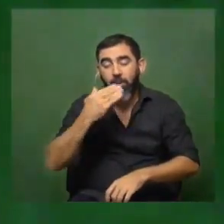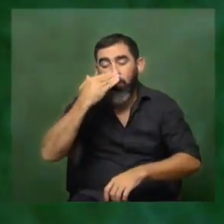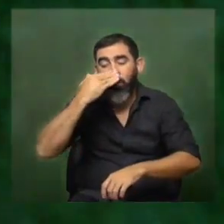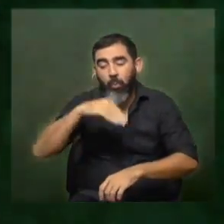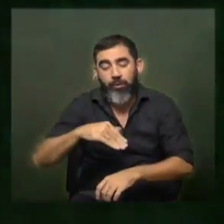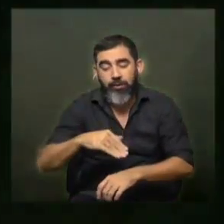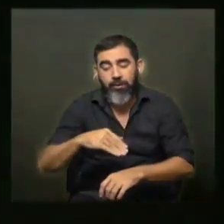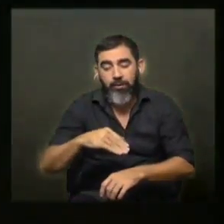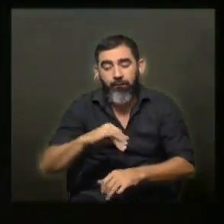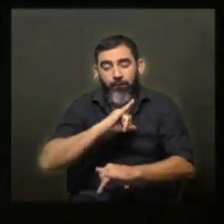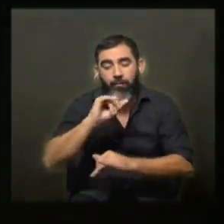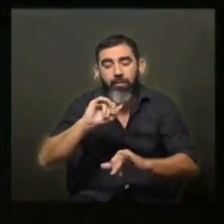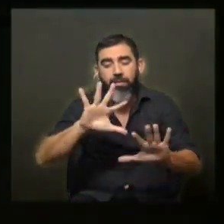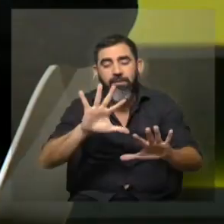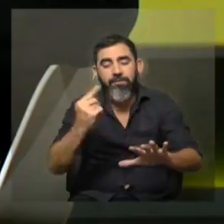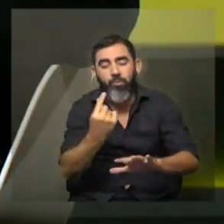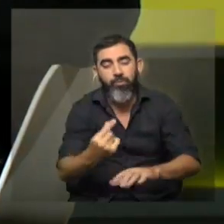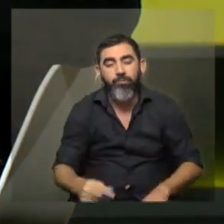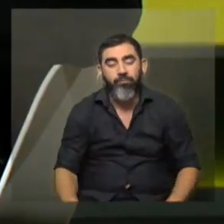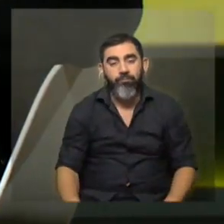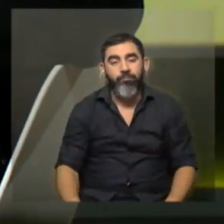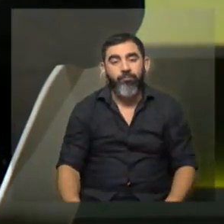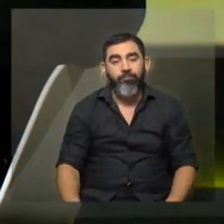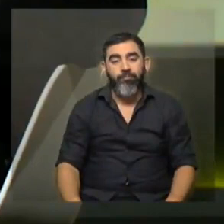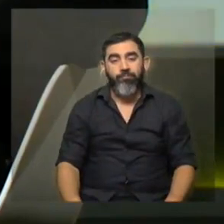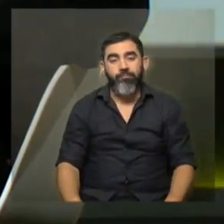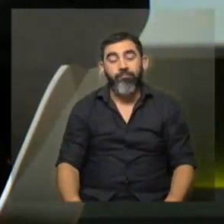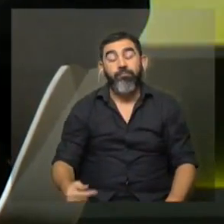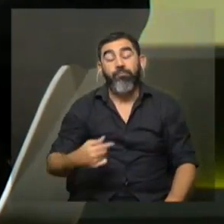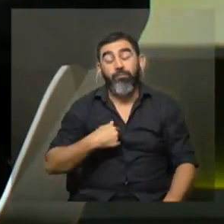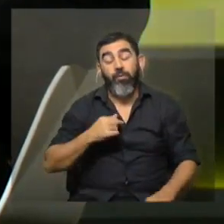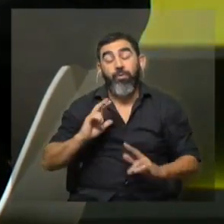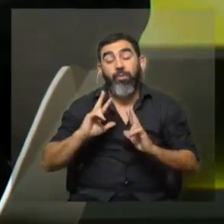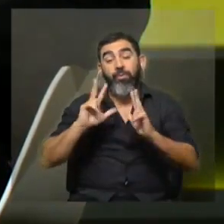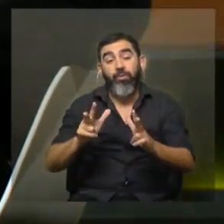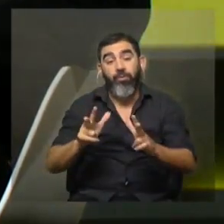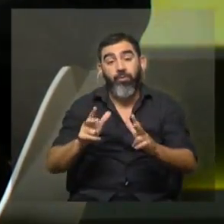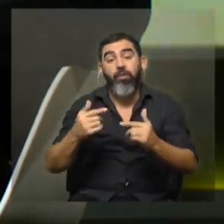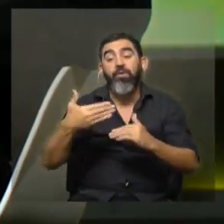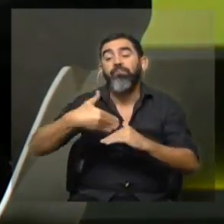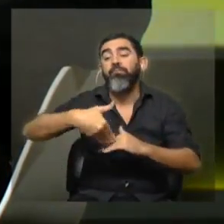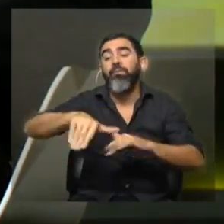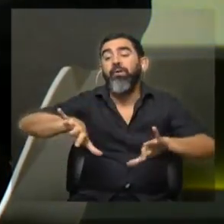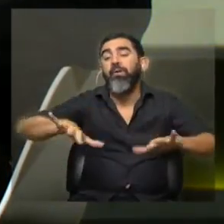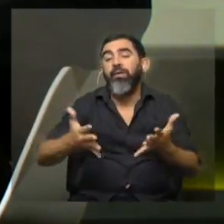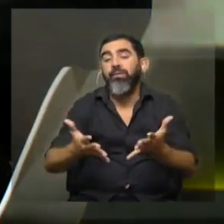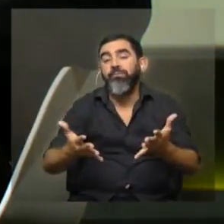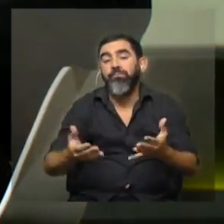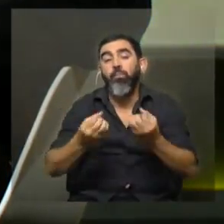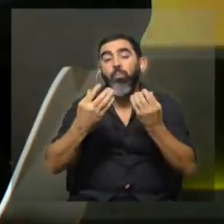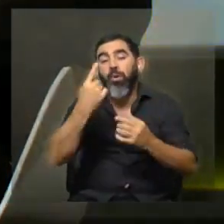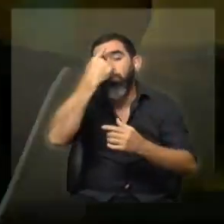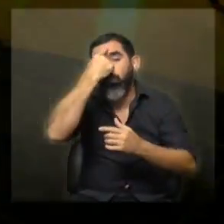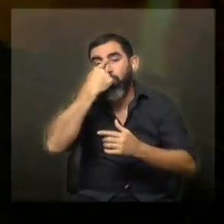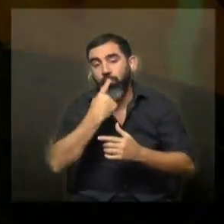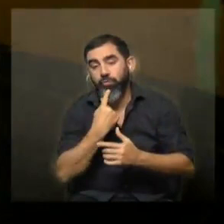dejar de decir, nos quedan 10 segundos. Bueno, yo quisiera decir lo que se viene, ¿no? O sea, por qué el museo tiene